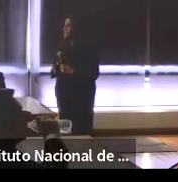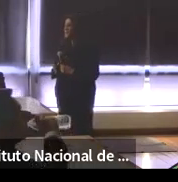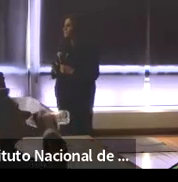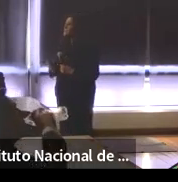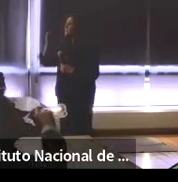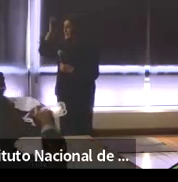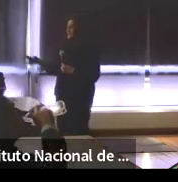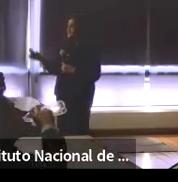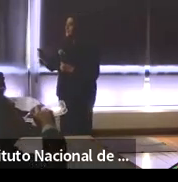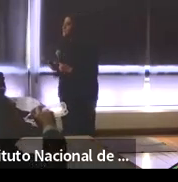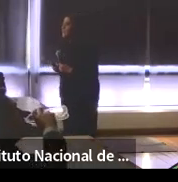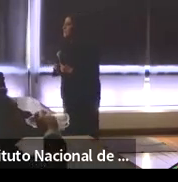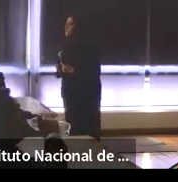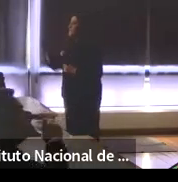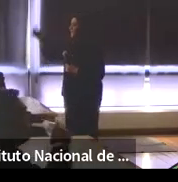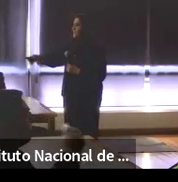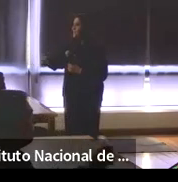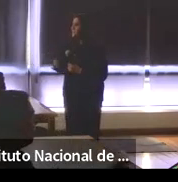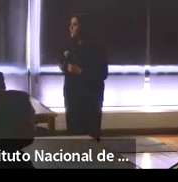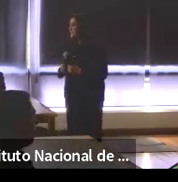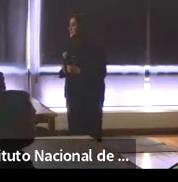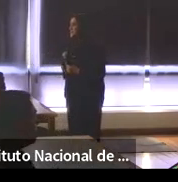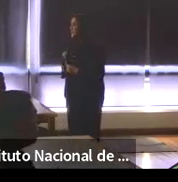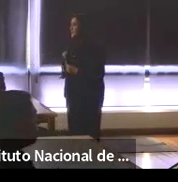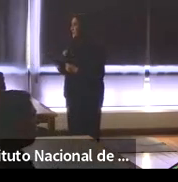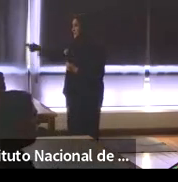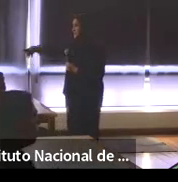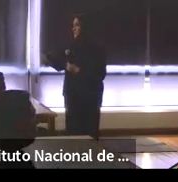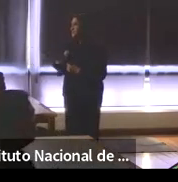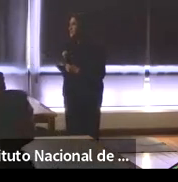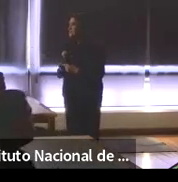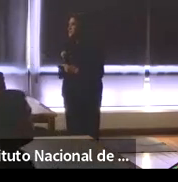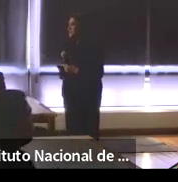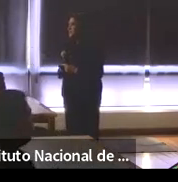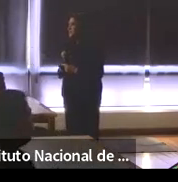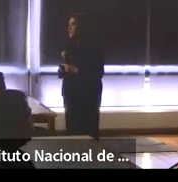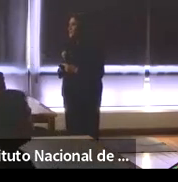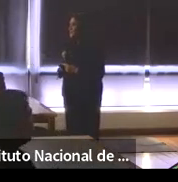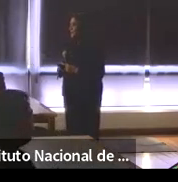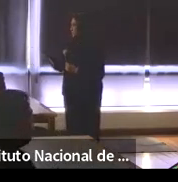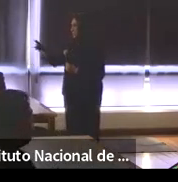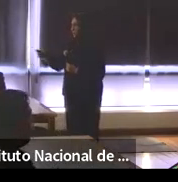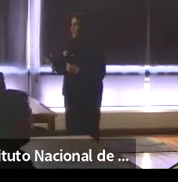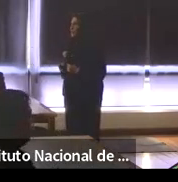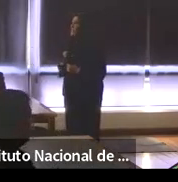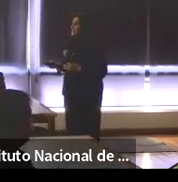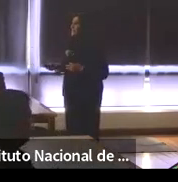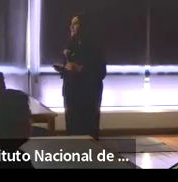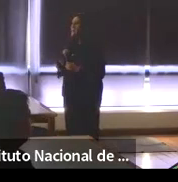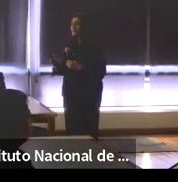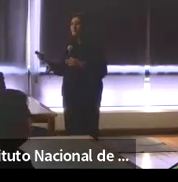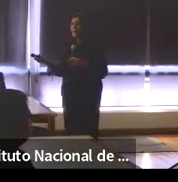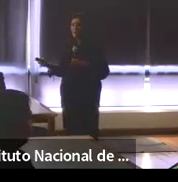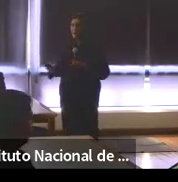con esa negociación más bien Tienes que tener una idea fija de qué es lo que esperas porque ese es tu meta pero si no la